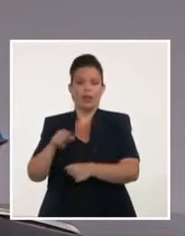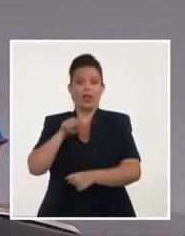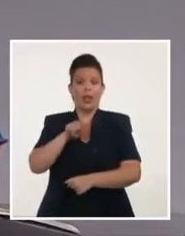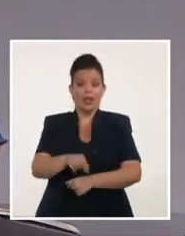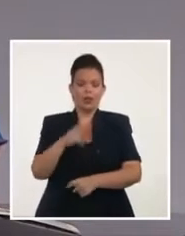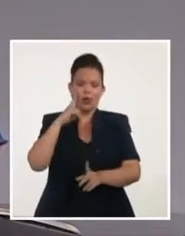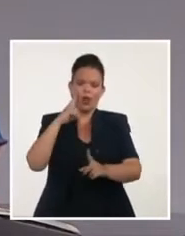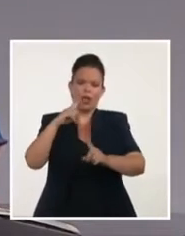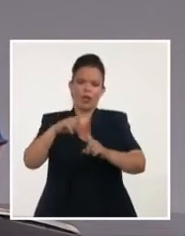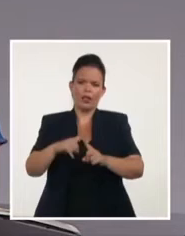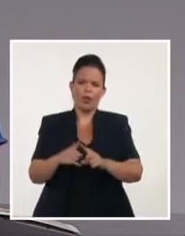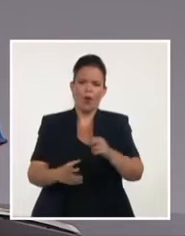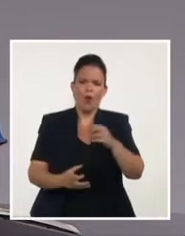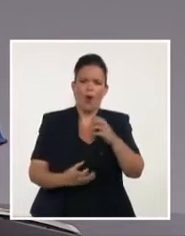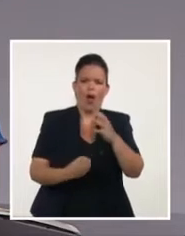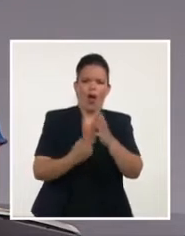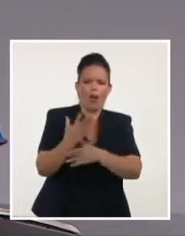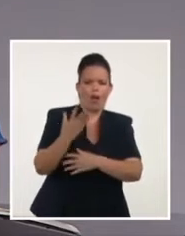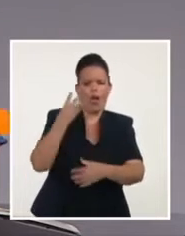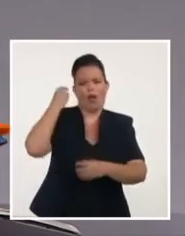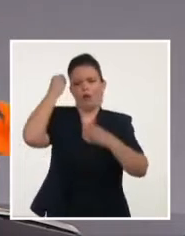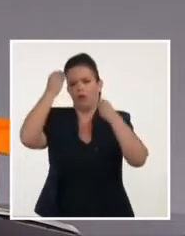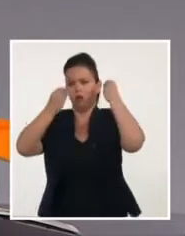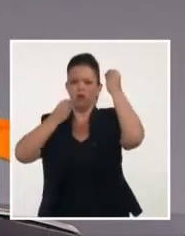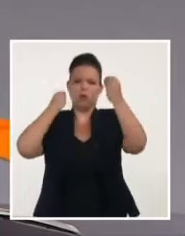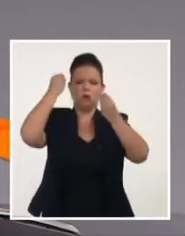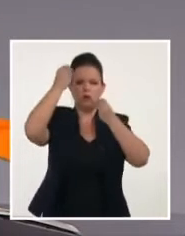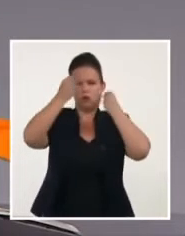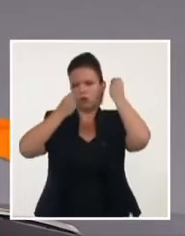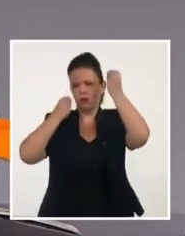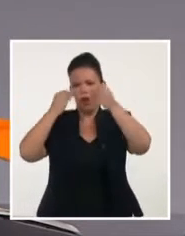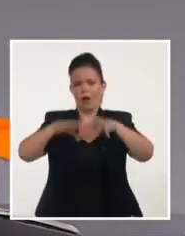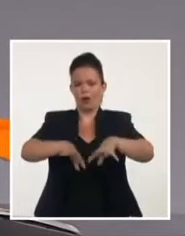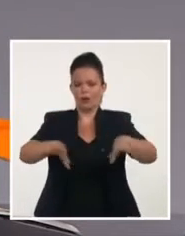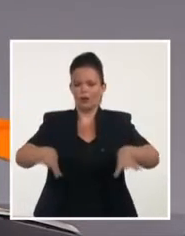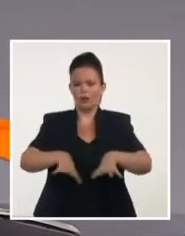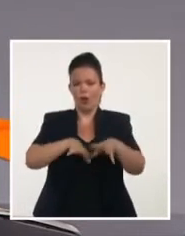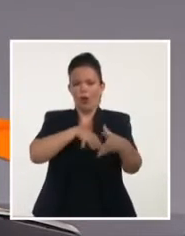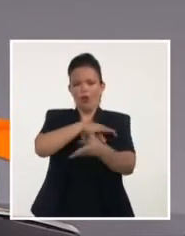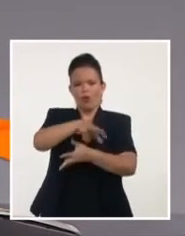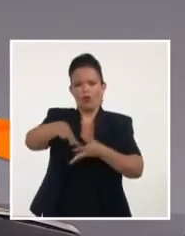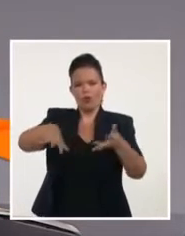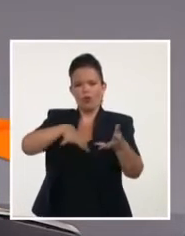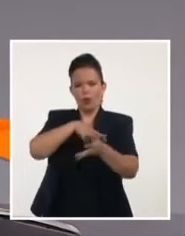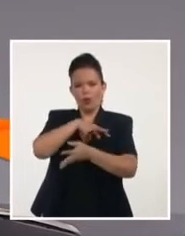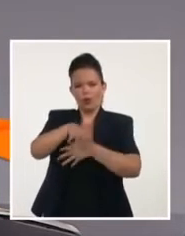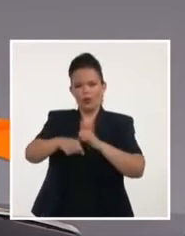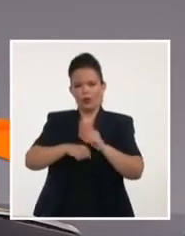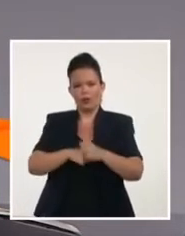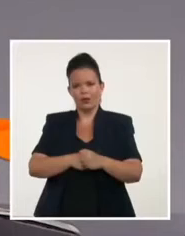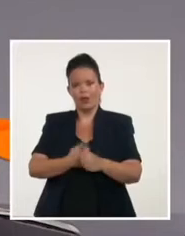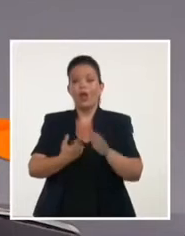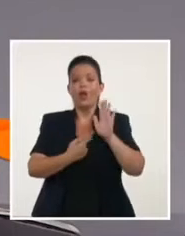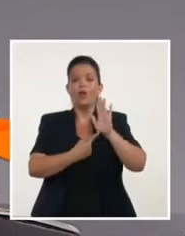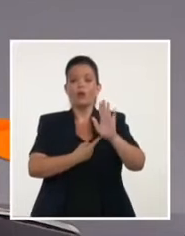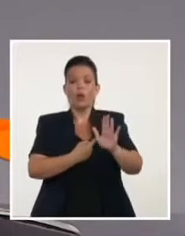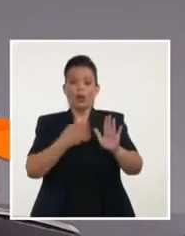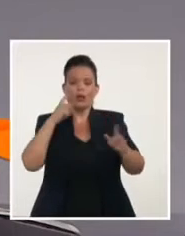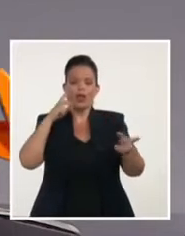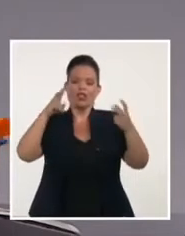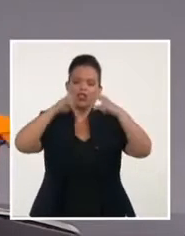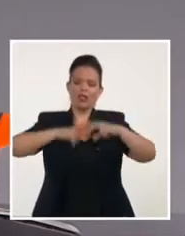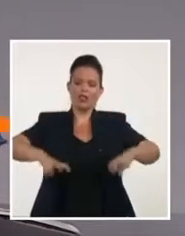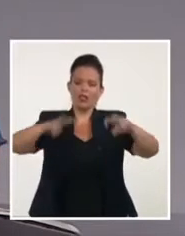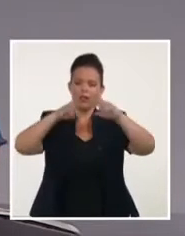esta operación les salió mal. No sé si viste el investigador norteamericano que decía que ya habían llevado a un nivel increíble